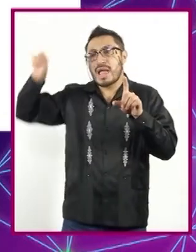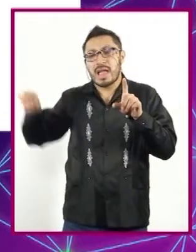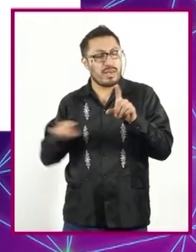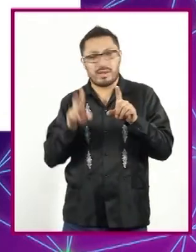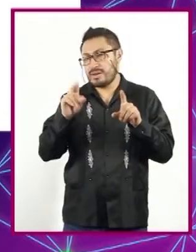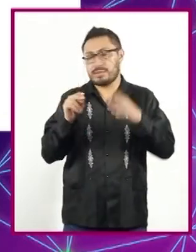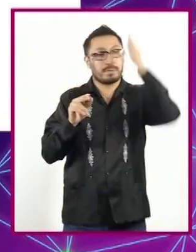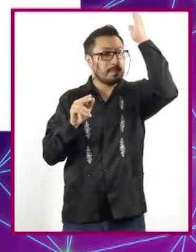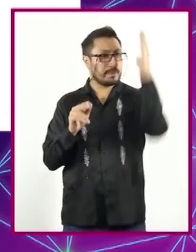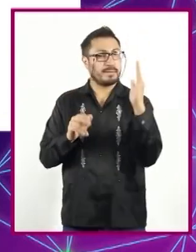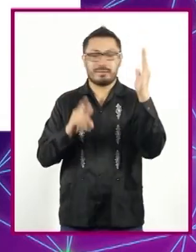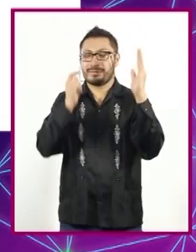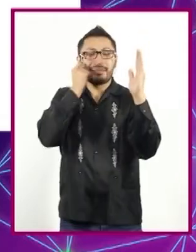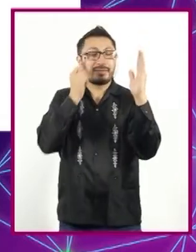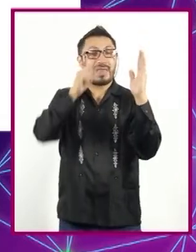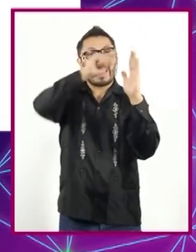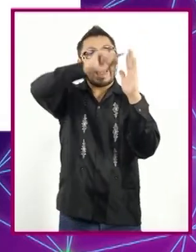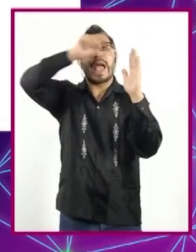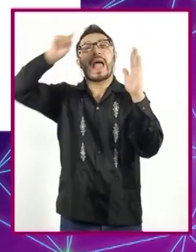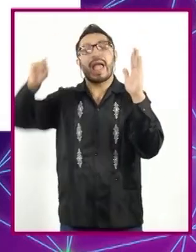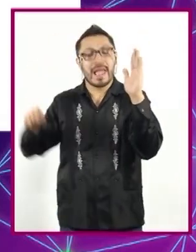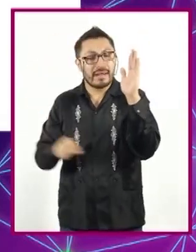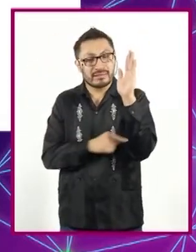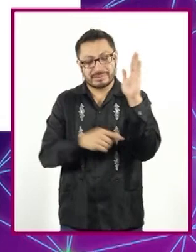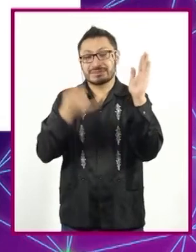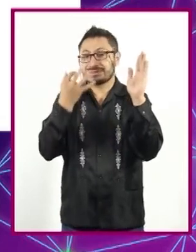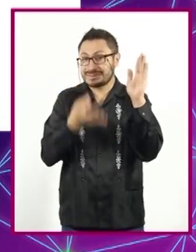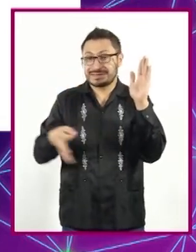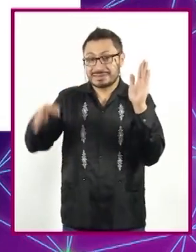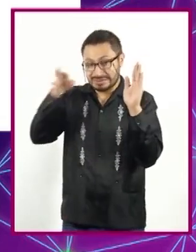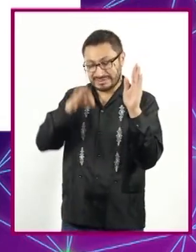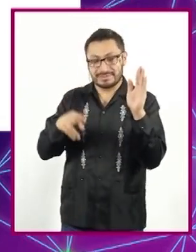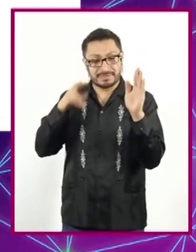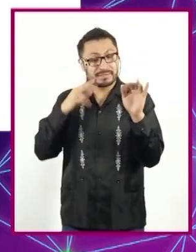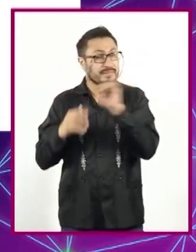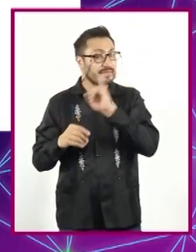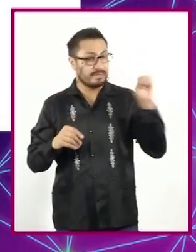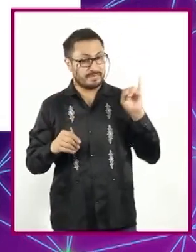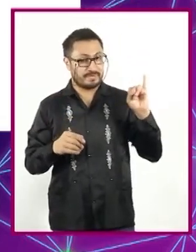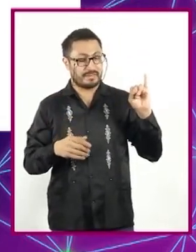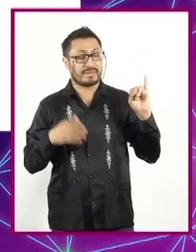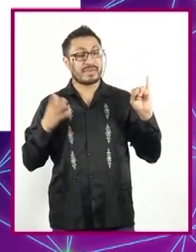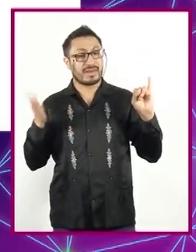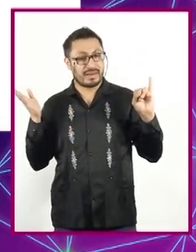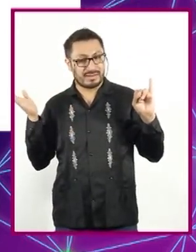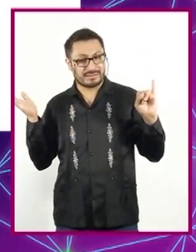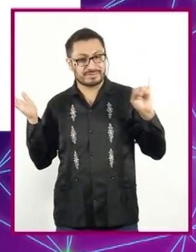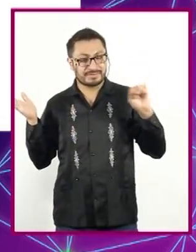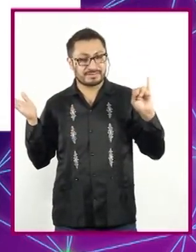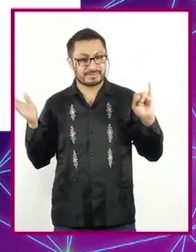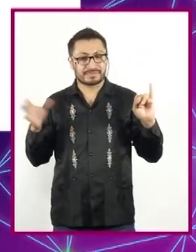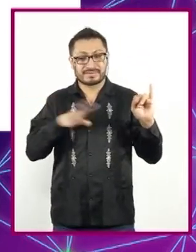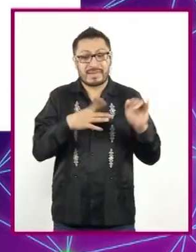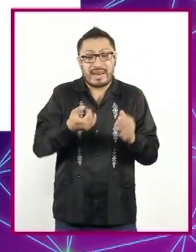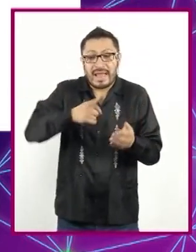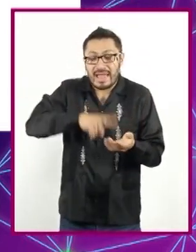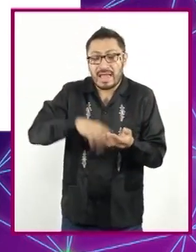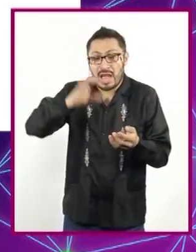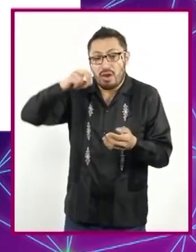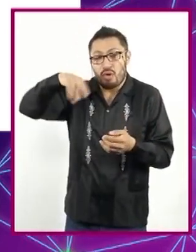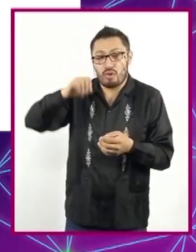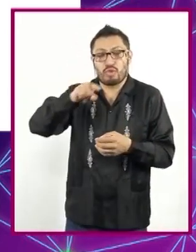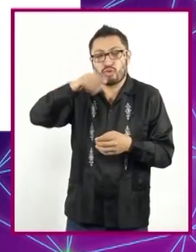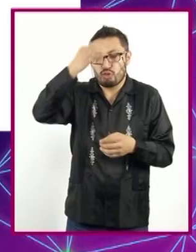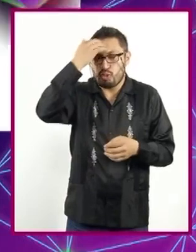línea recta que la secciona. En la parte izquierda se observa cómo está dentro del cono. ¿Conocen su